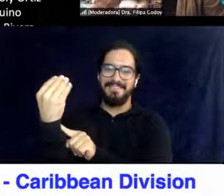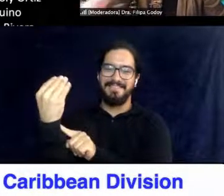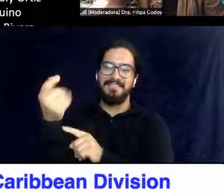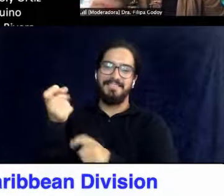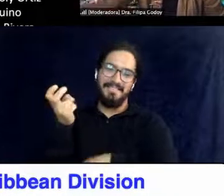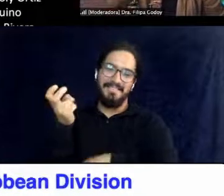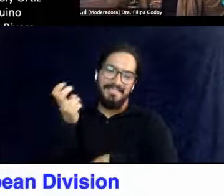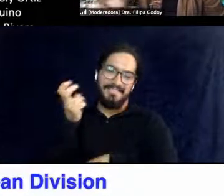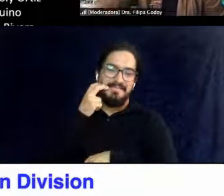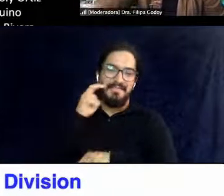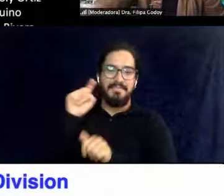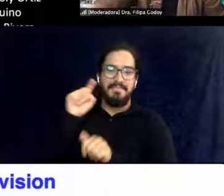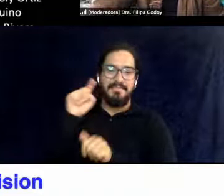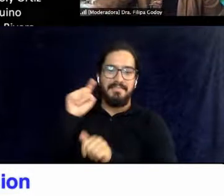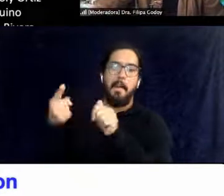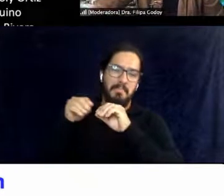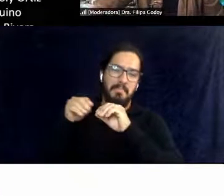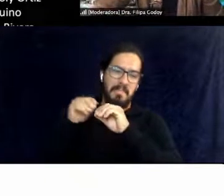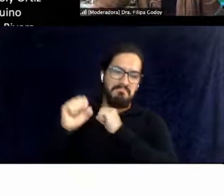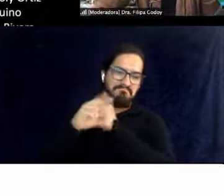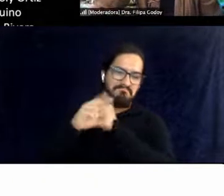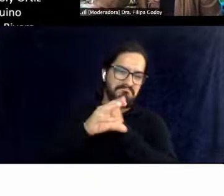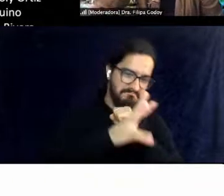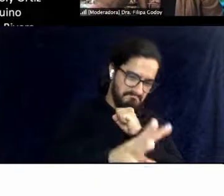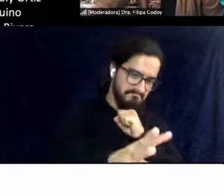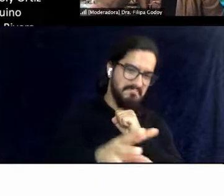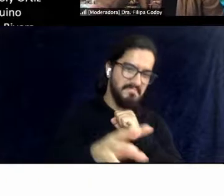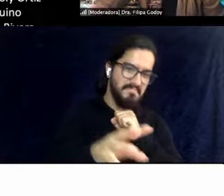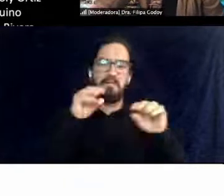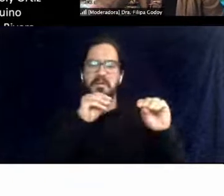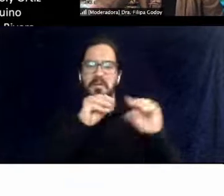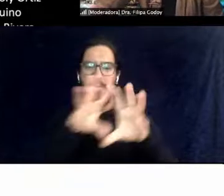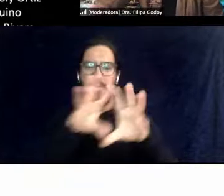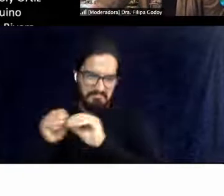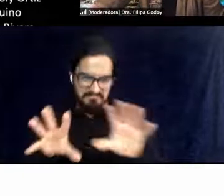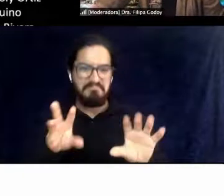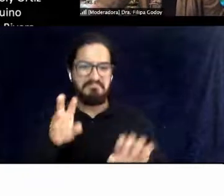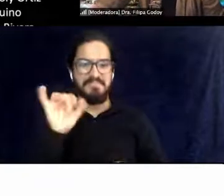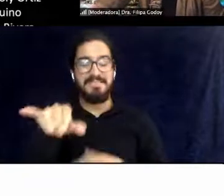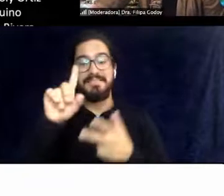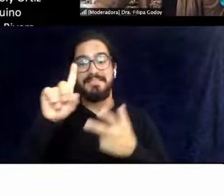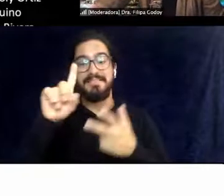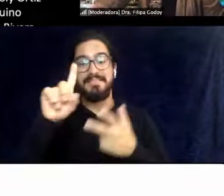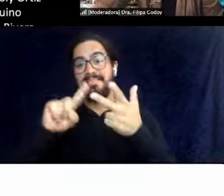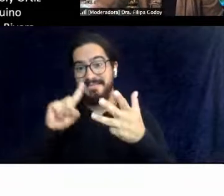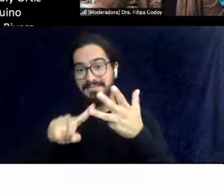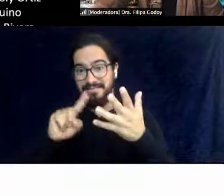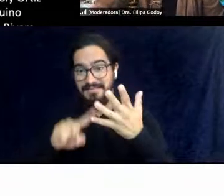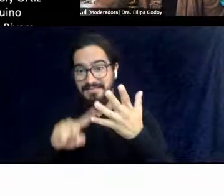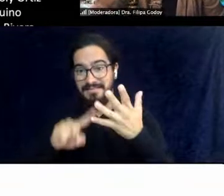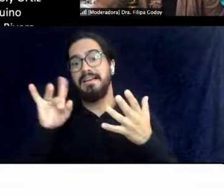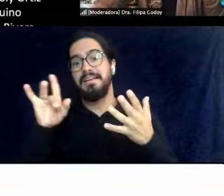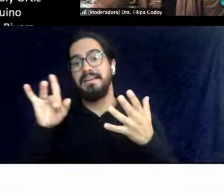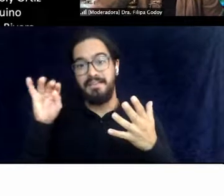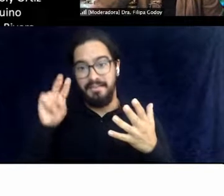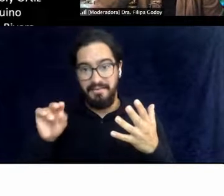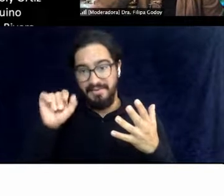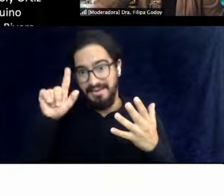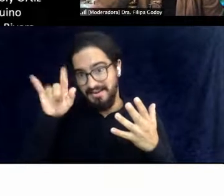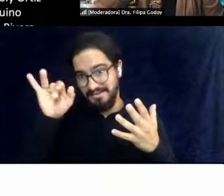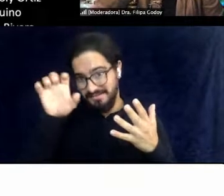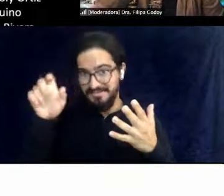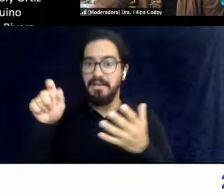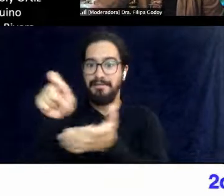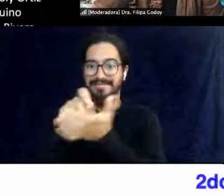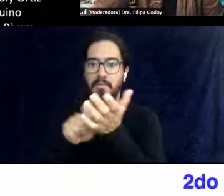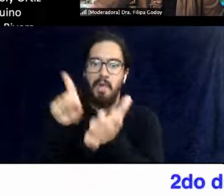el primer vídeo sobre el meeting que se pasó por las redes sociales, Kevin Alicia, que va a escribir una reseña sobre